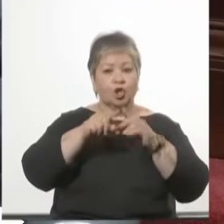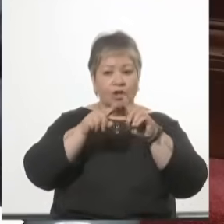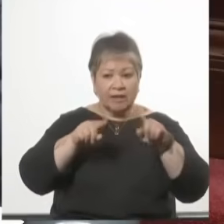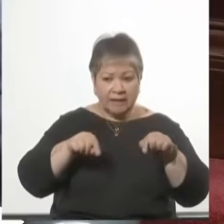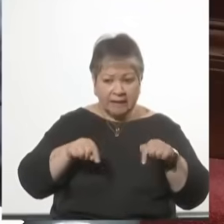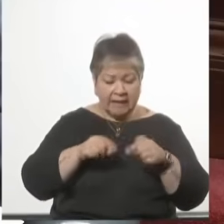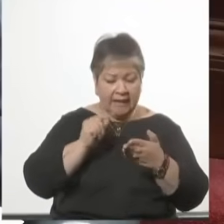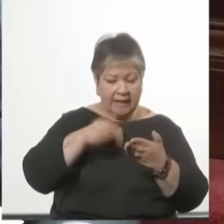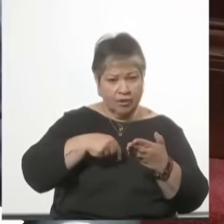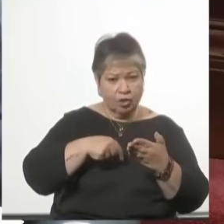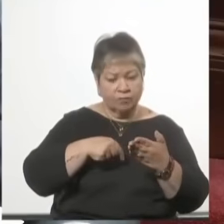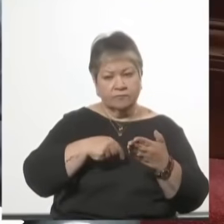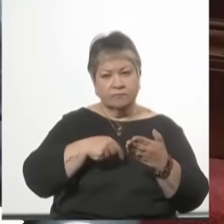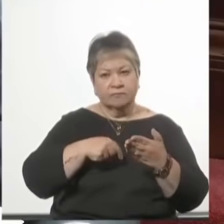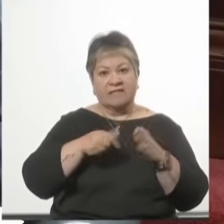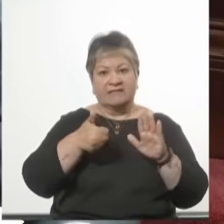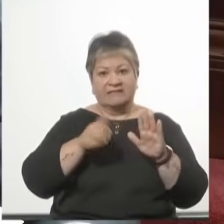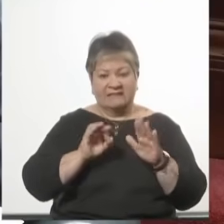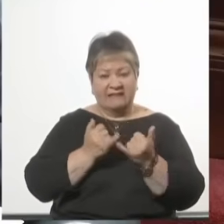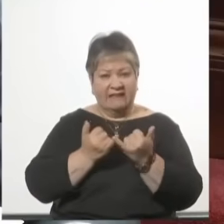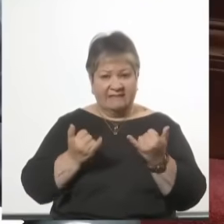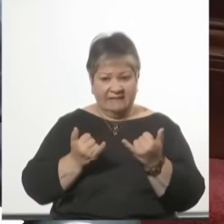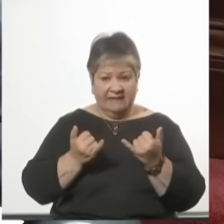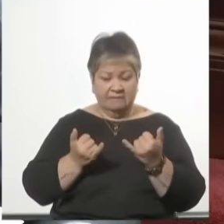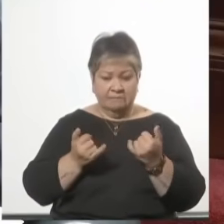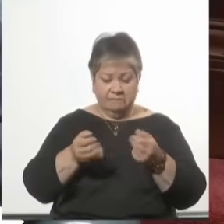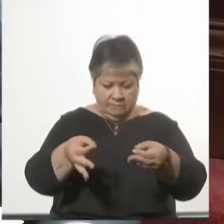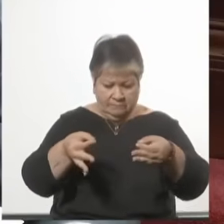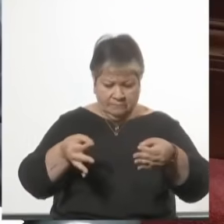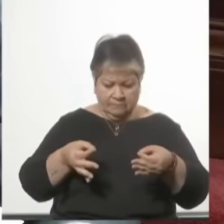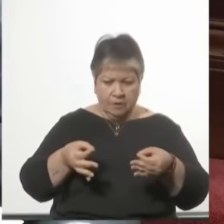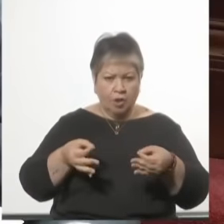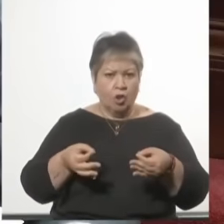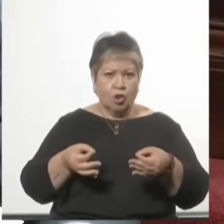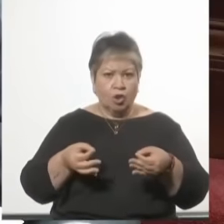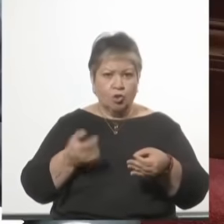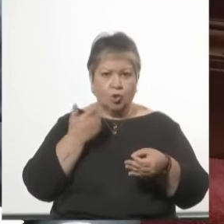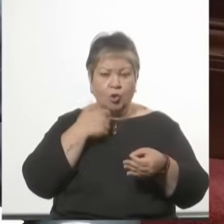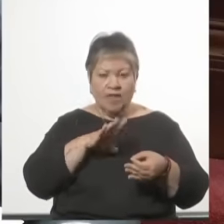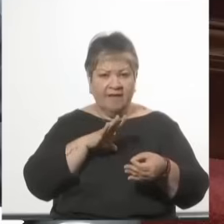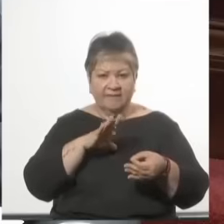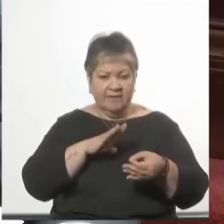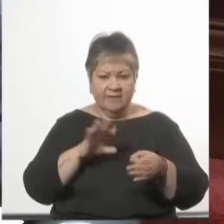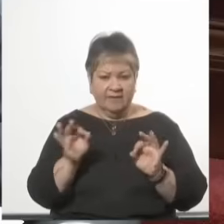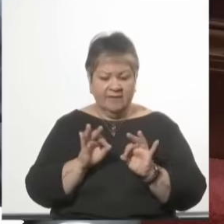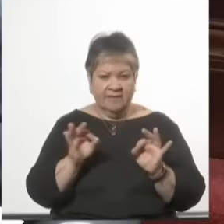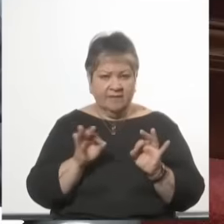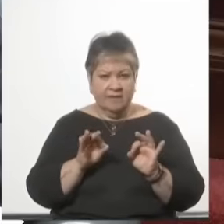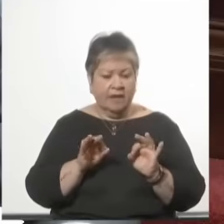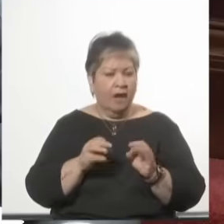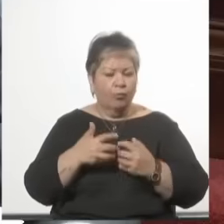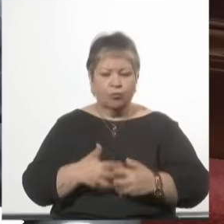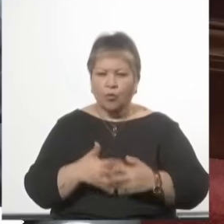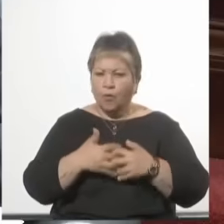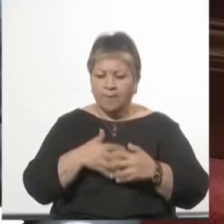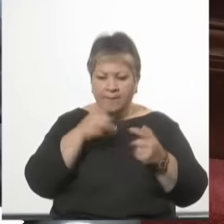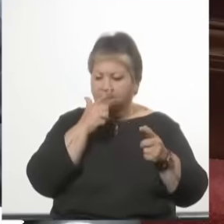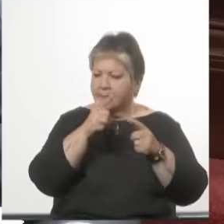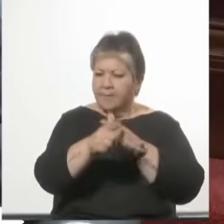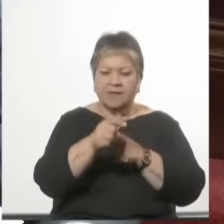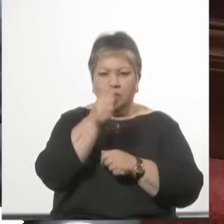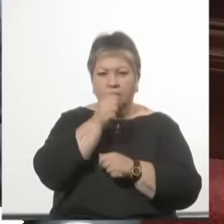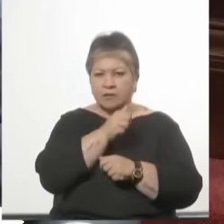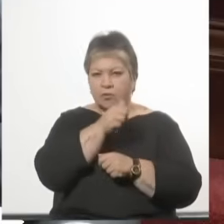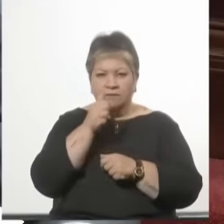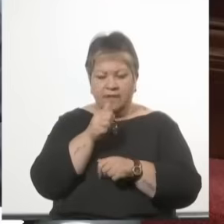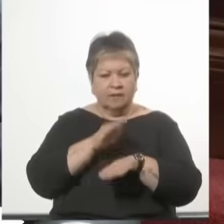como regla general que si a los 60 días de otorgado no había entrado en vigor el mismo, automáticamente se resolvía sin responsabilidad para